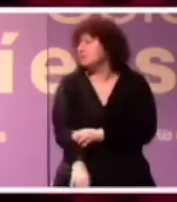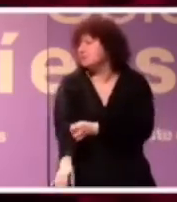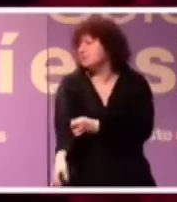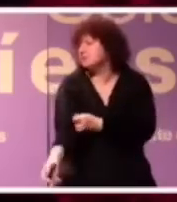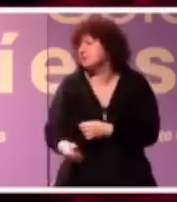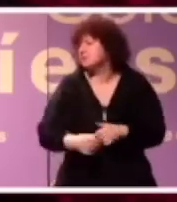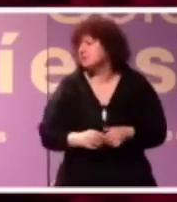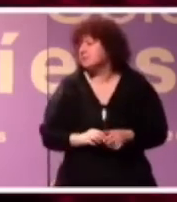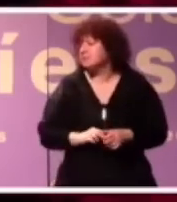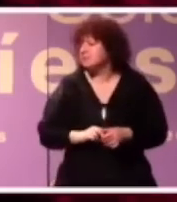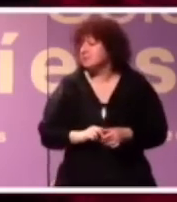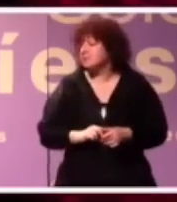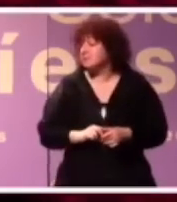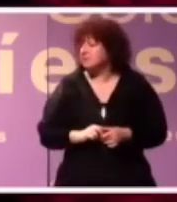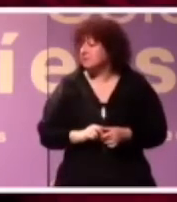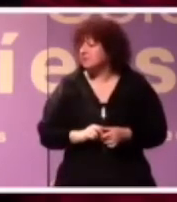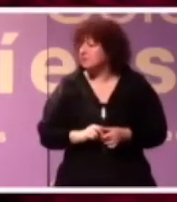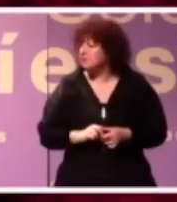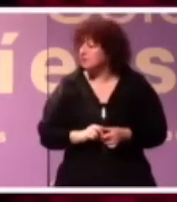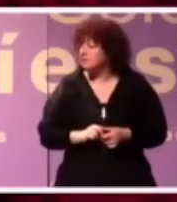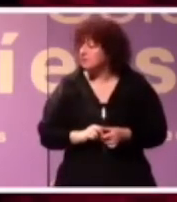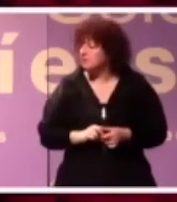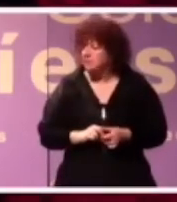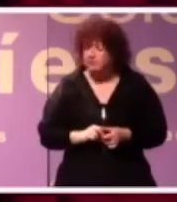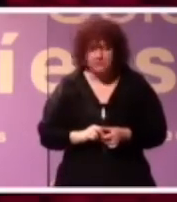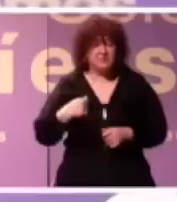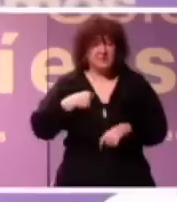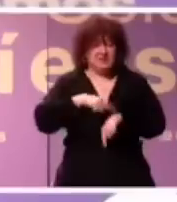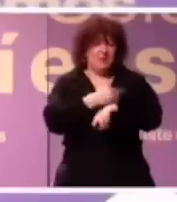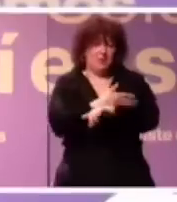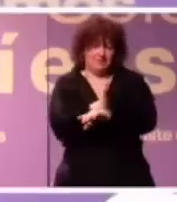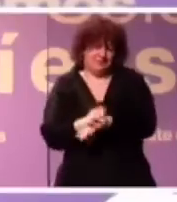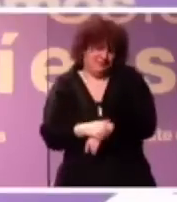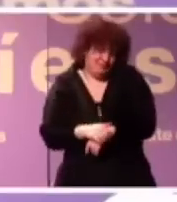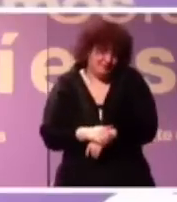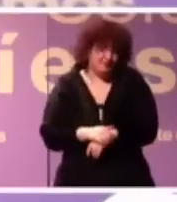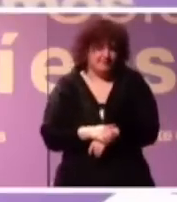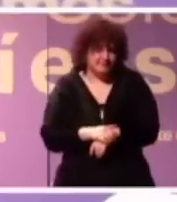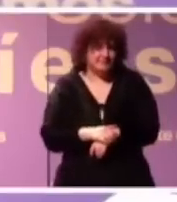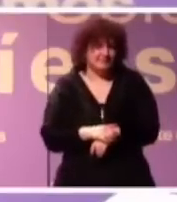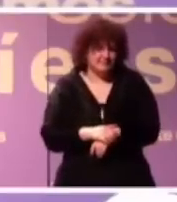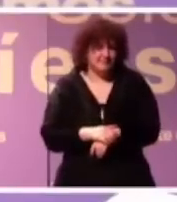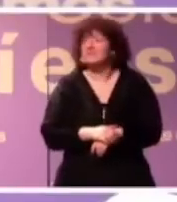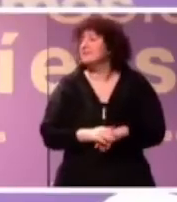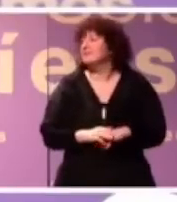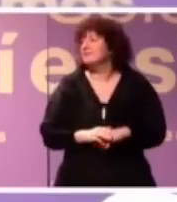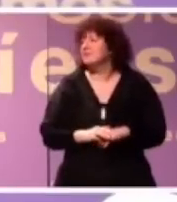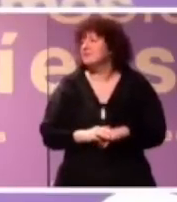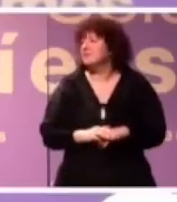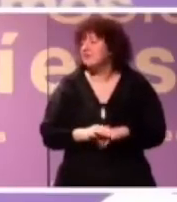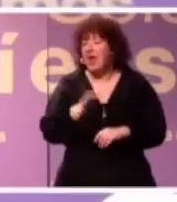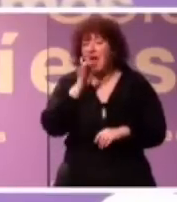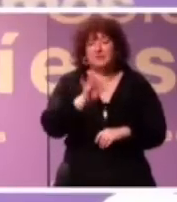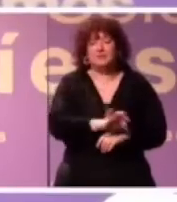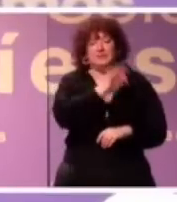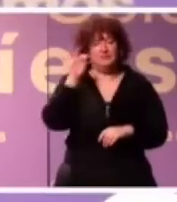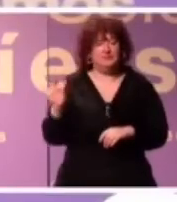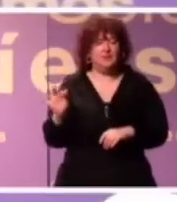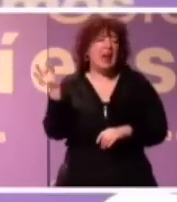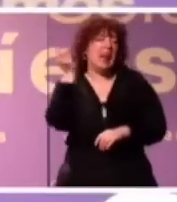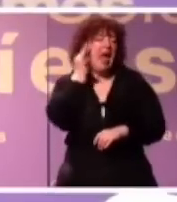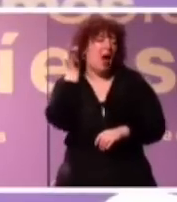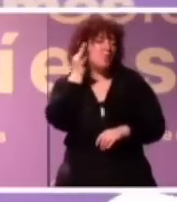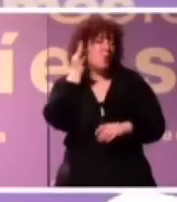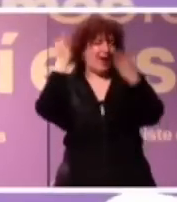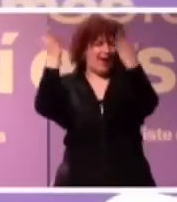y ya que creo que me he pasado de tiempo os dejo con la mujer